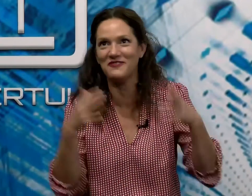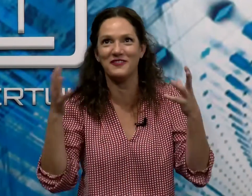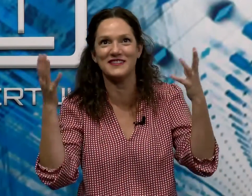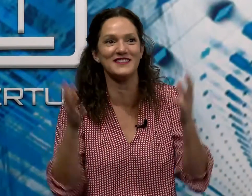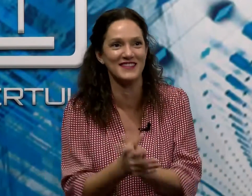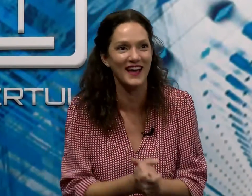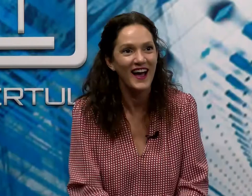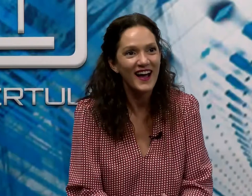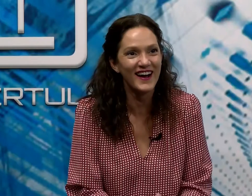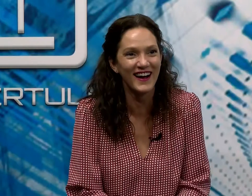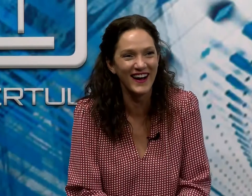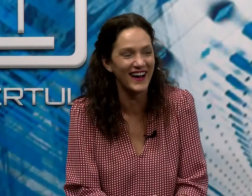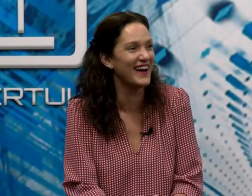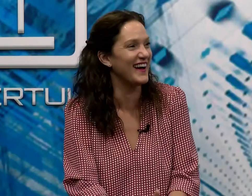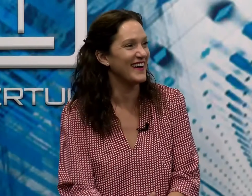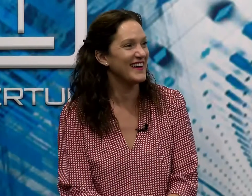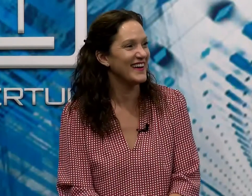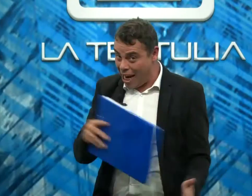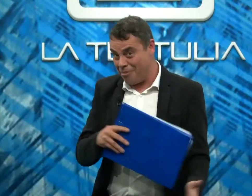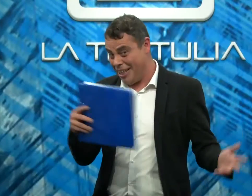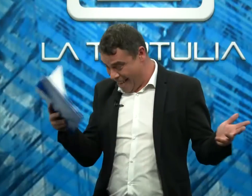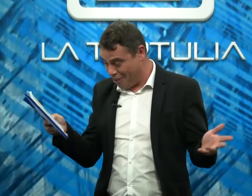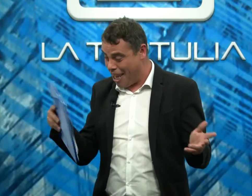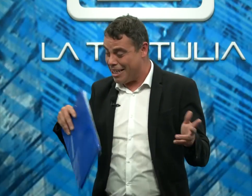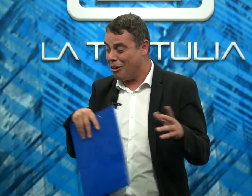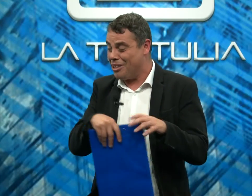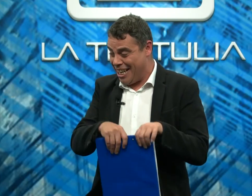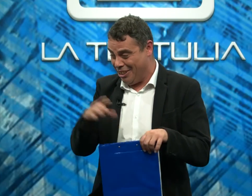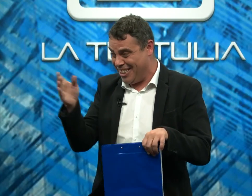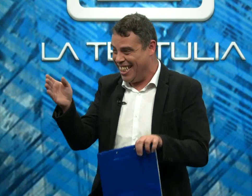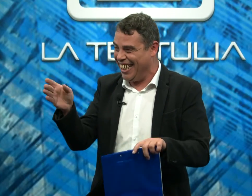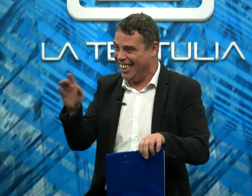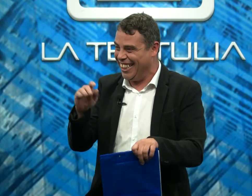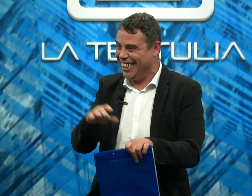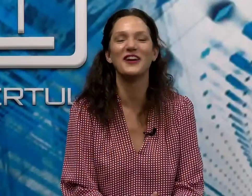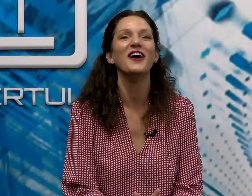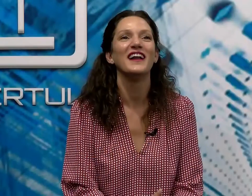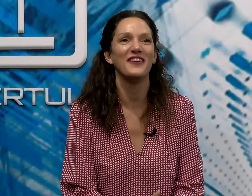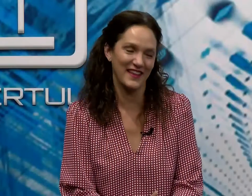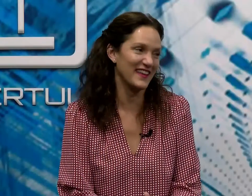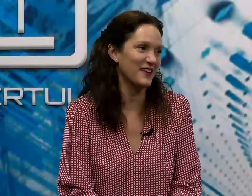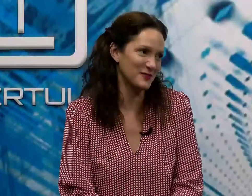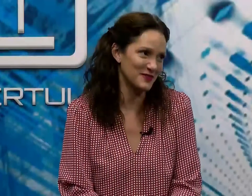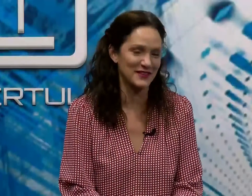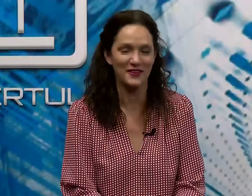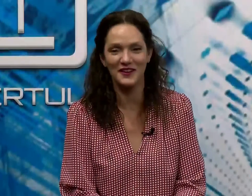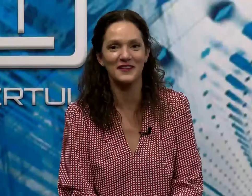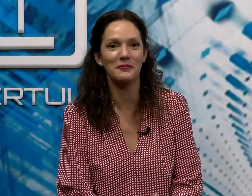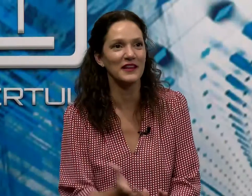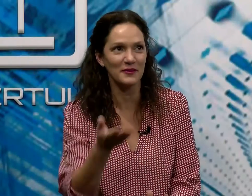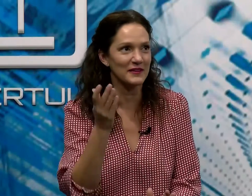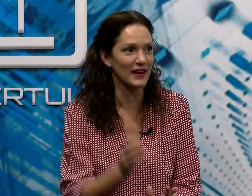en plena efervescencia. Hay días que hay que ventilar, ¿verdad? Y todas esas cosas, entonces. Pero bueno, la verdad que da gusto el